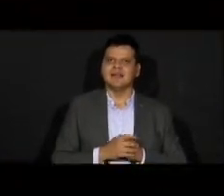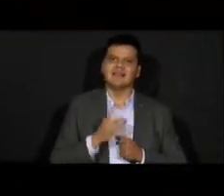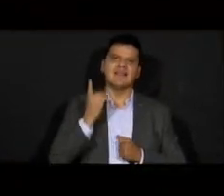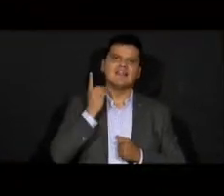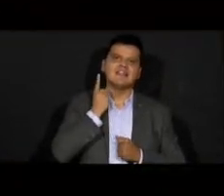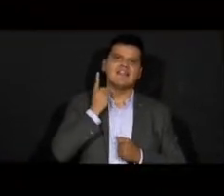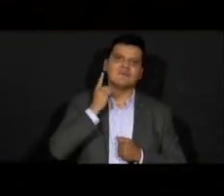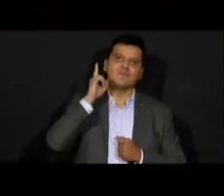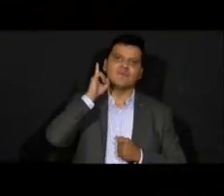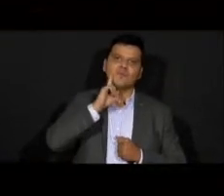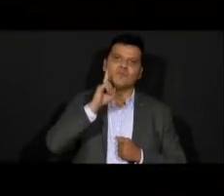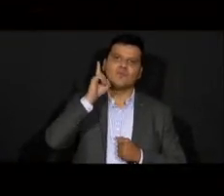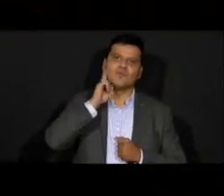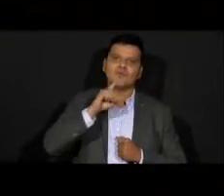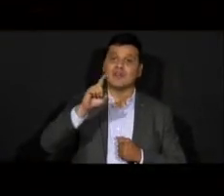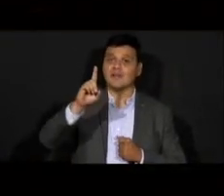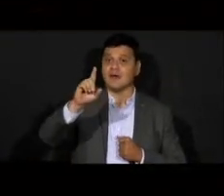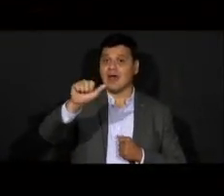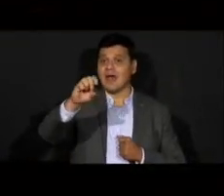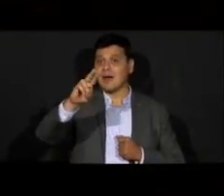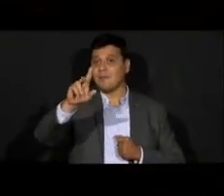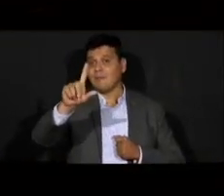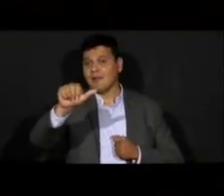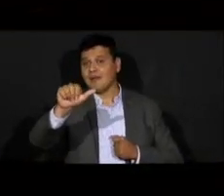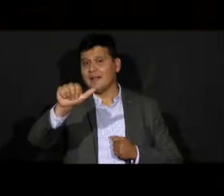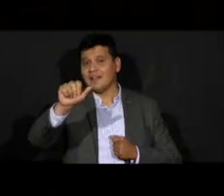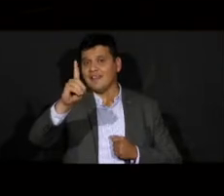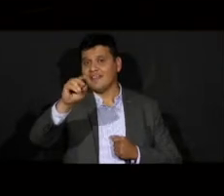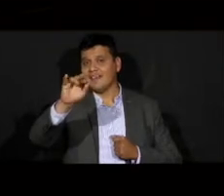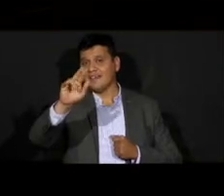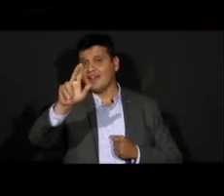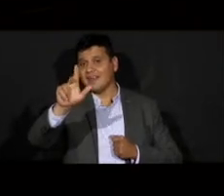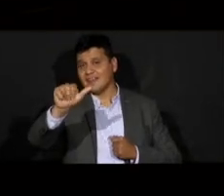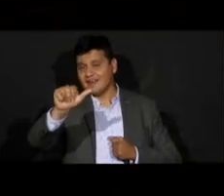Diputada Amelia Deyanira Osaeta Díaz.